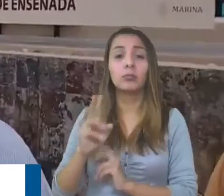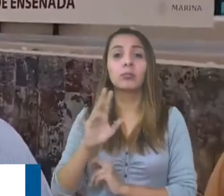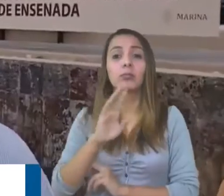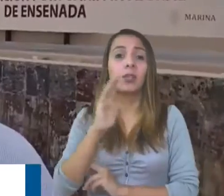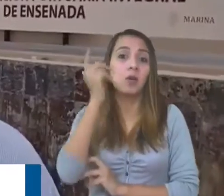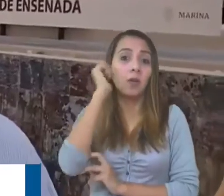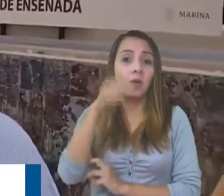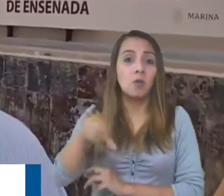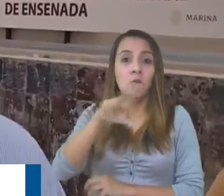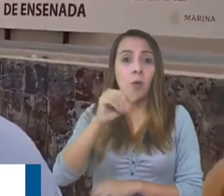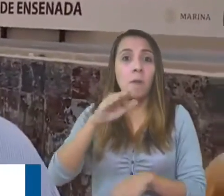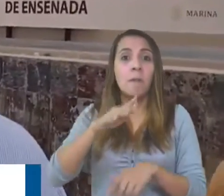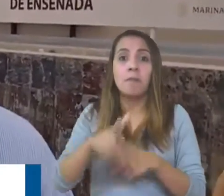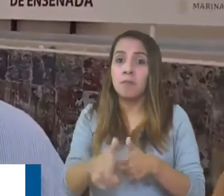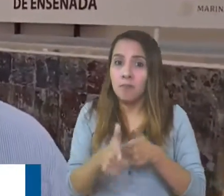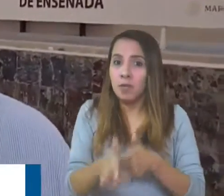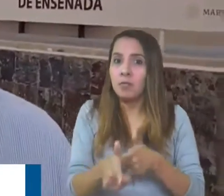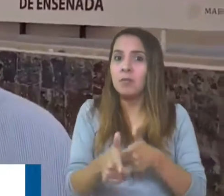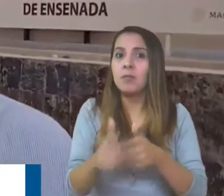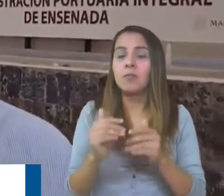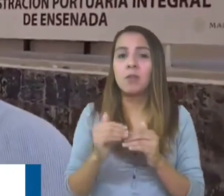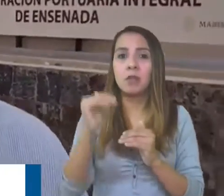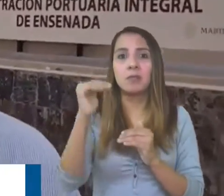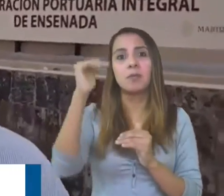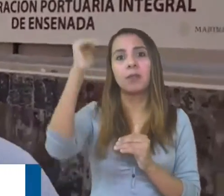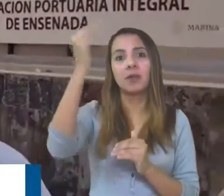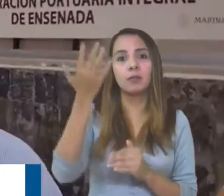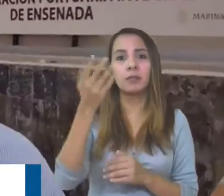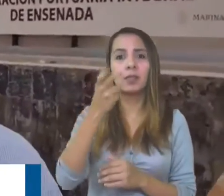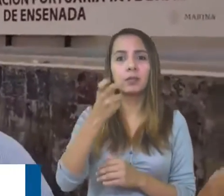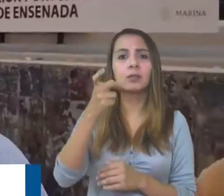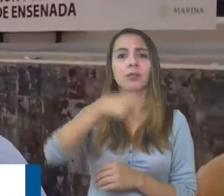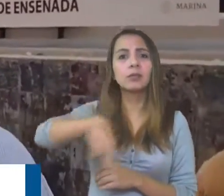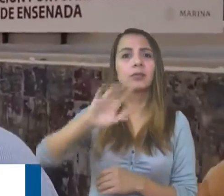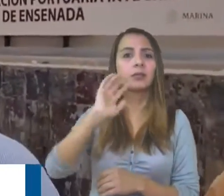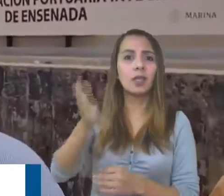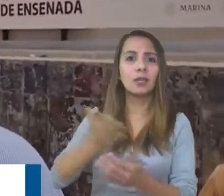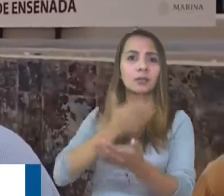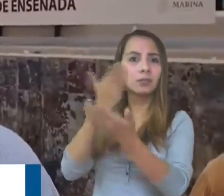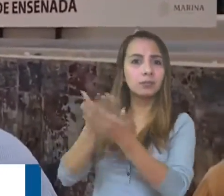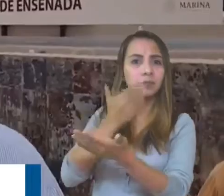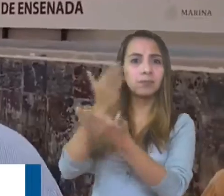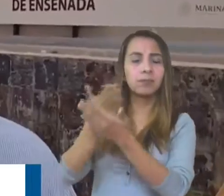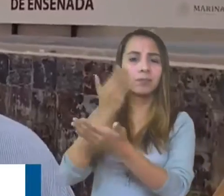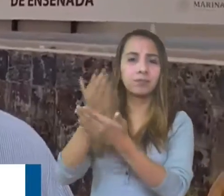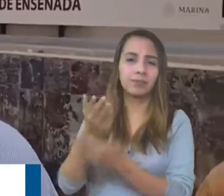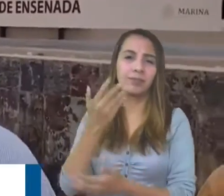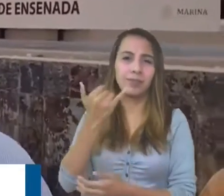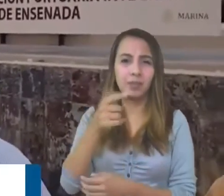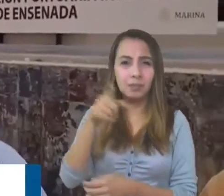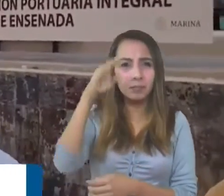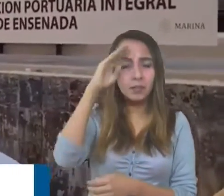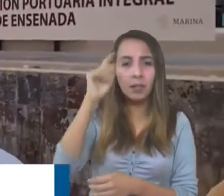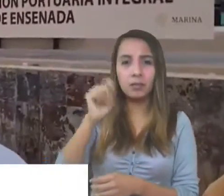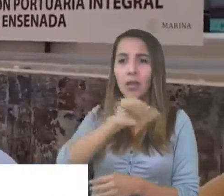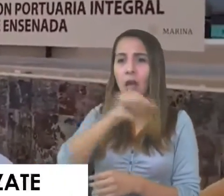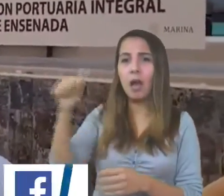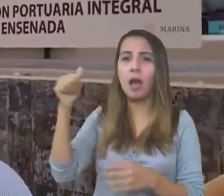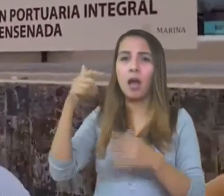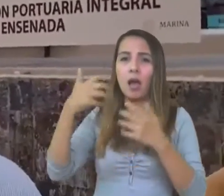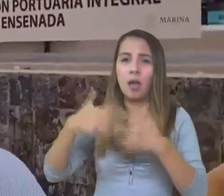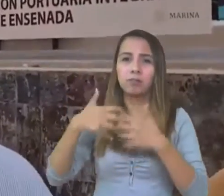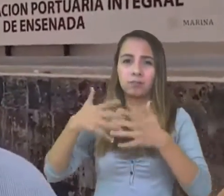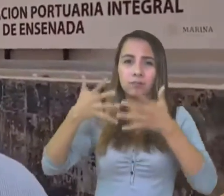dice él, son unas solicitudes que no representan una competencia desleal para los que están establecidos y que ya